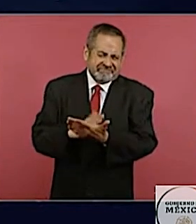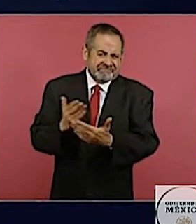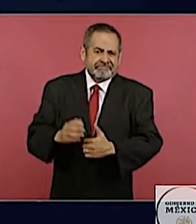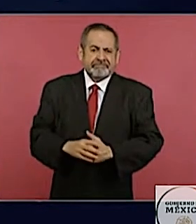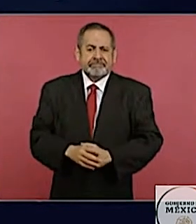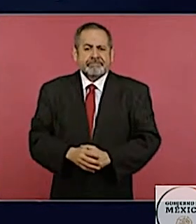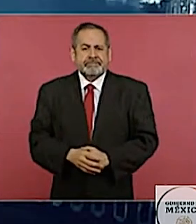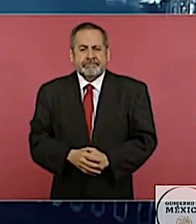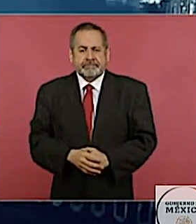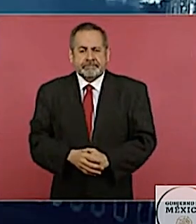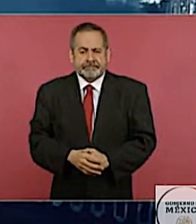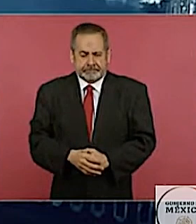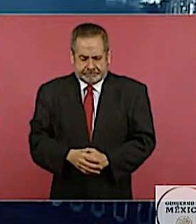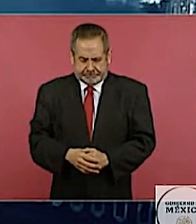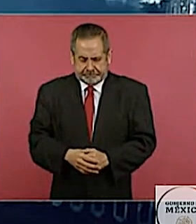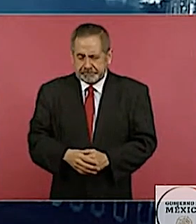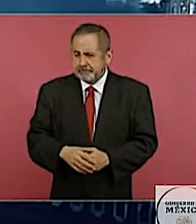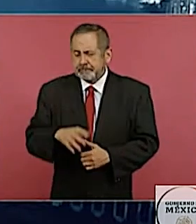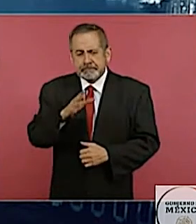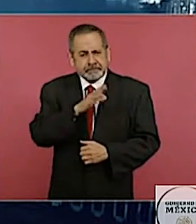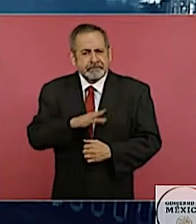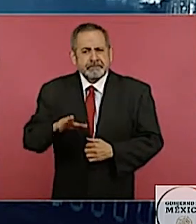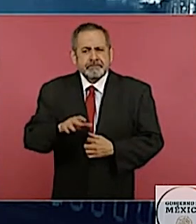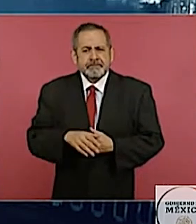extraordinario es una